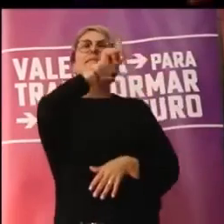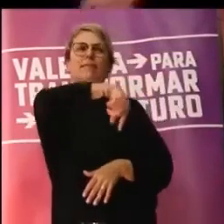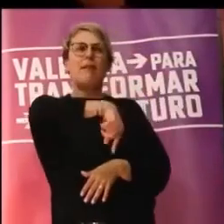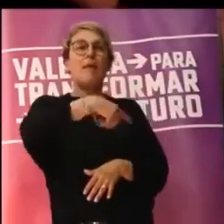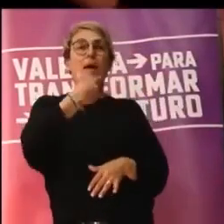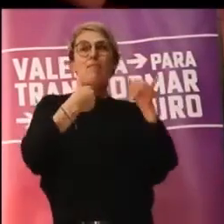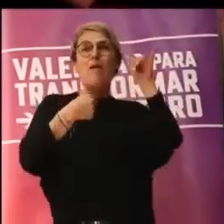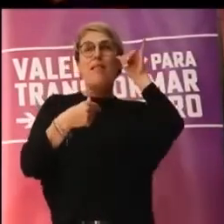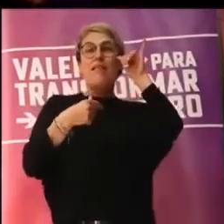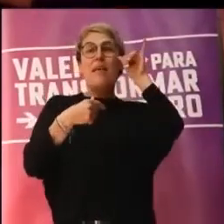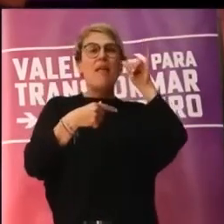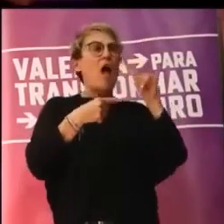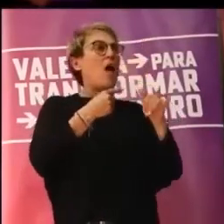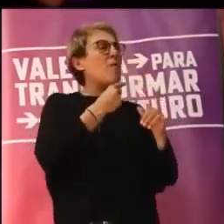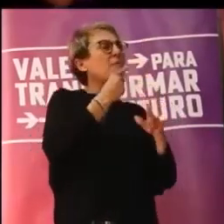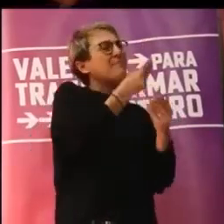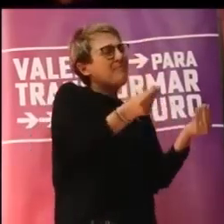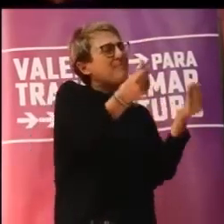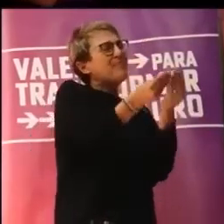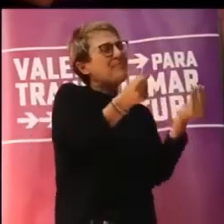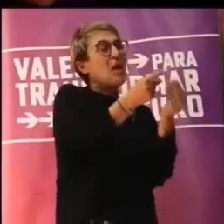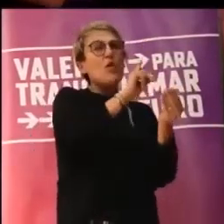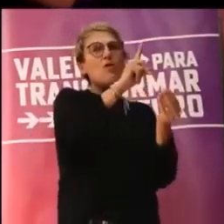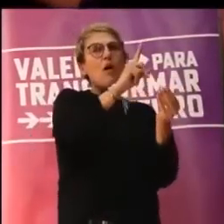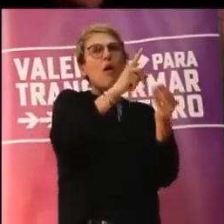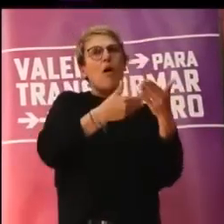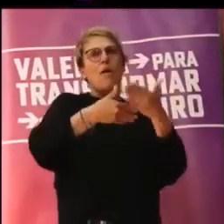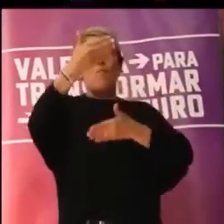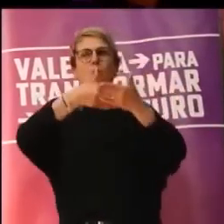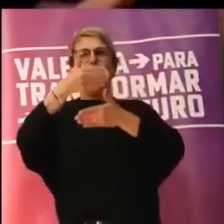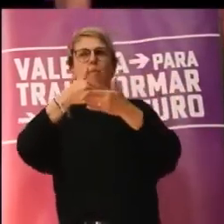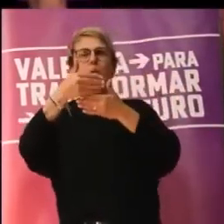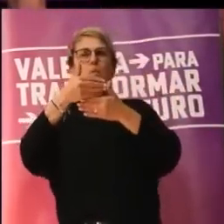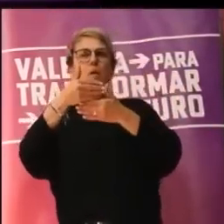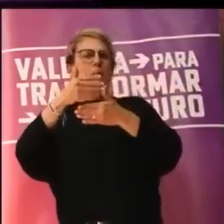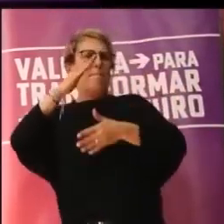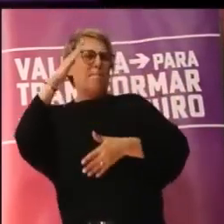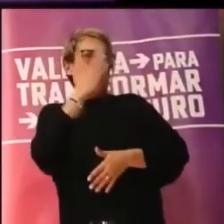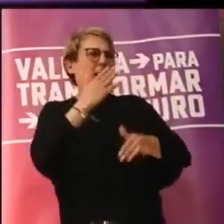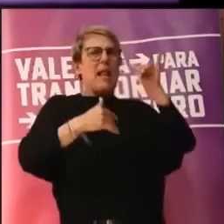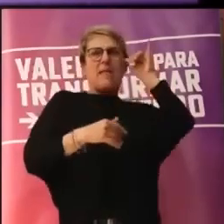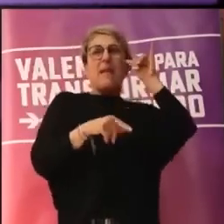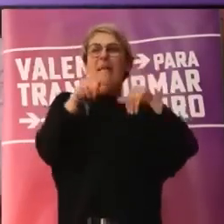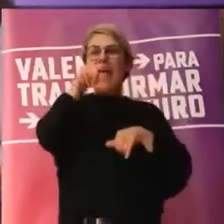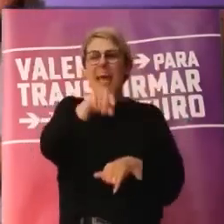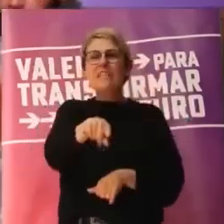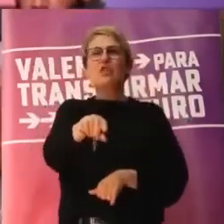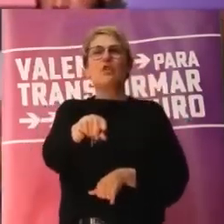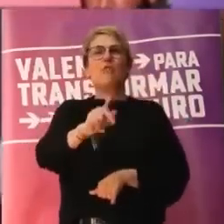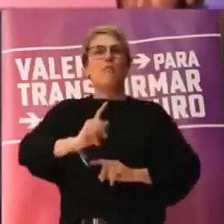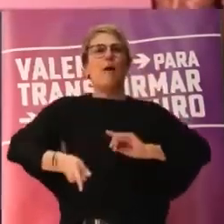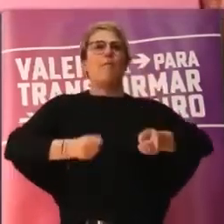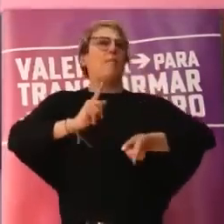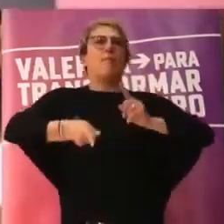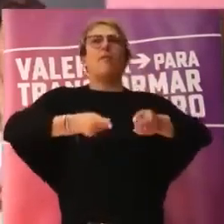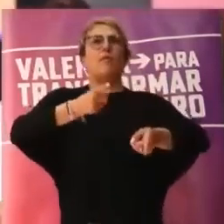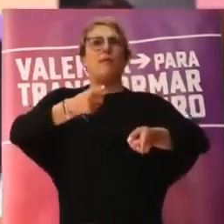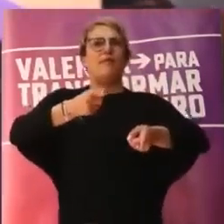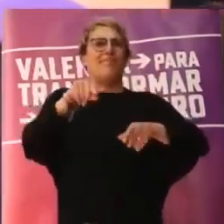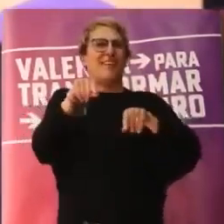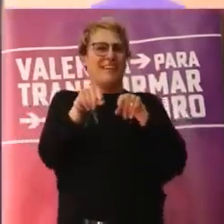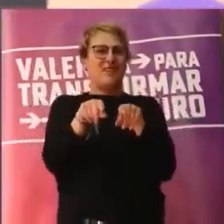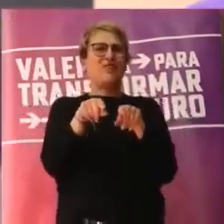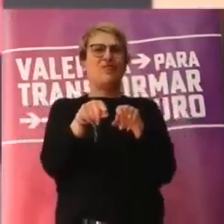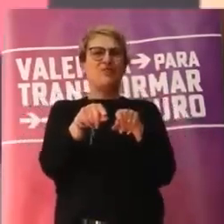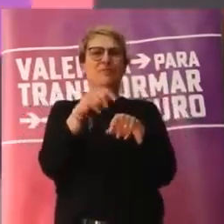si la izquierda no les hace la pelota, los medios de comunicación van a reventar a la izquierda. Esa es la ideología dominante. Y entonces